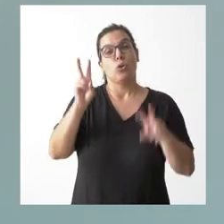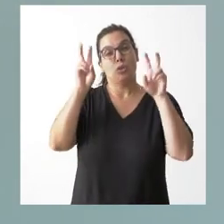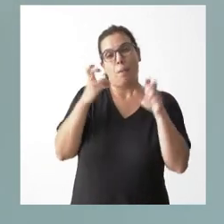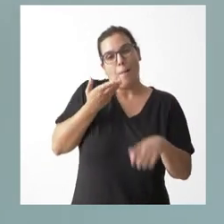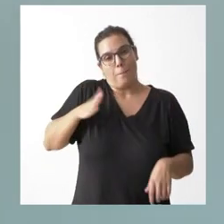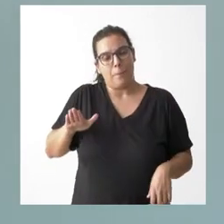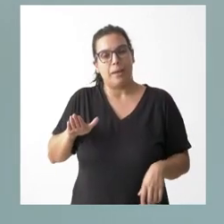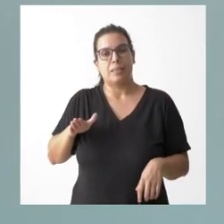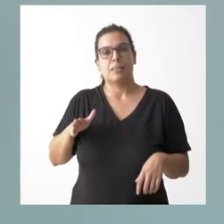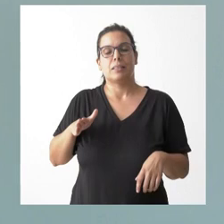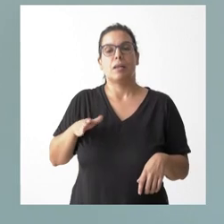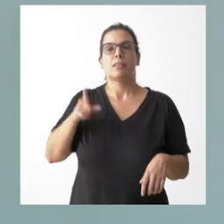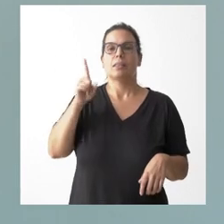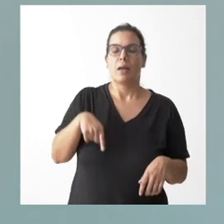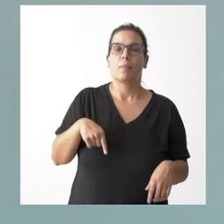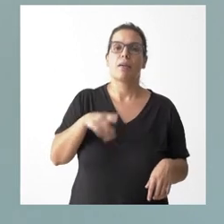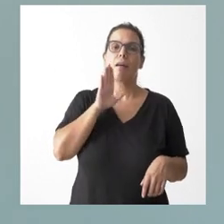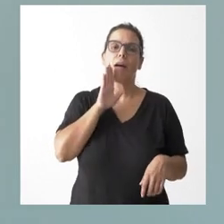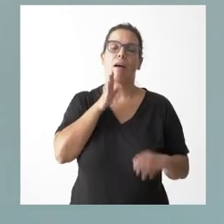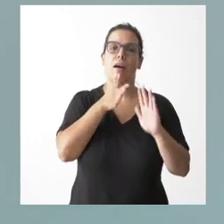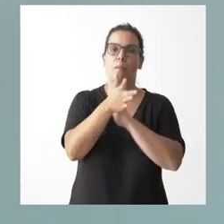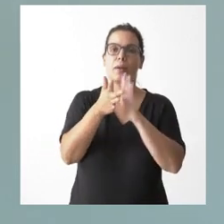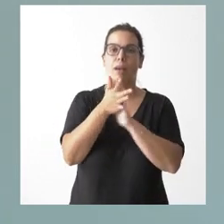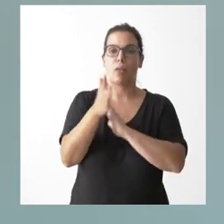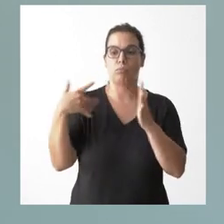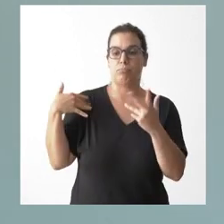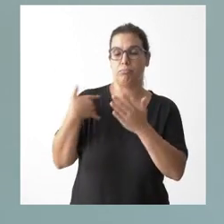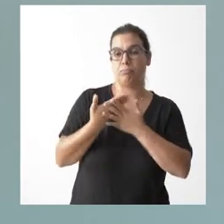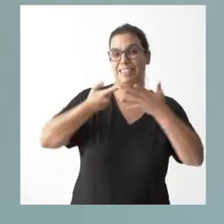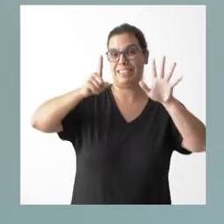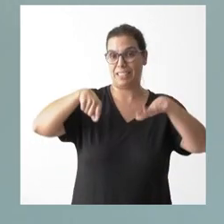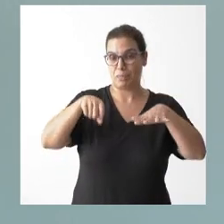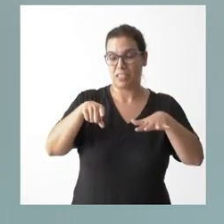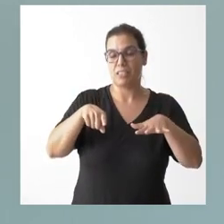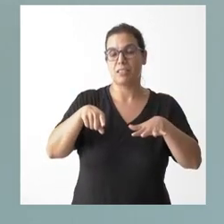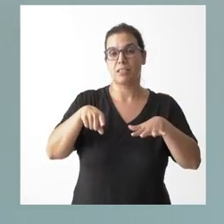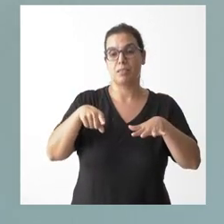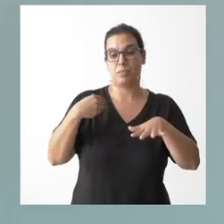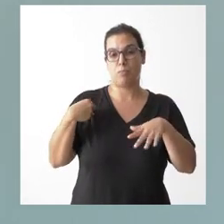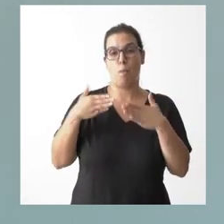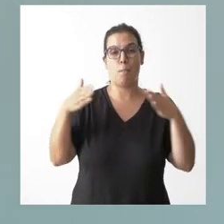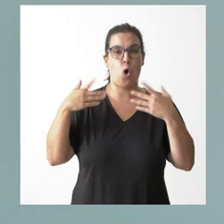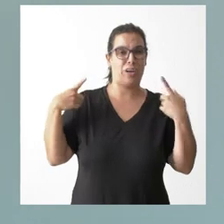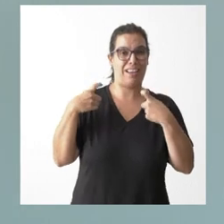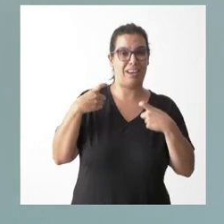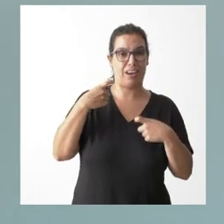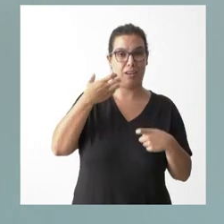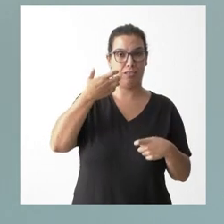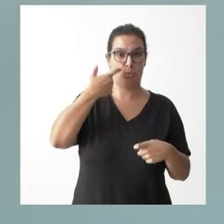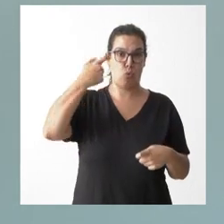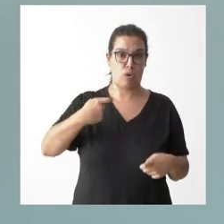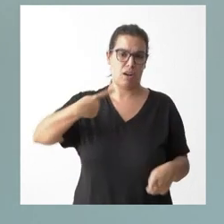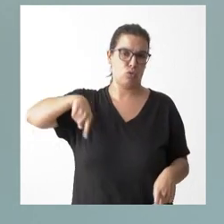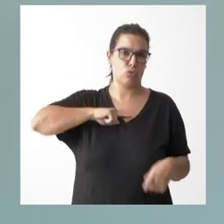aparte, les he hecho referencia a estos 6 meses desde el comienzo de la guerra de Ucrania, nuestra solidaridad